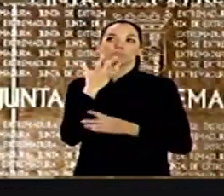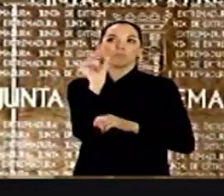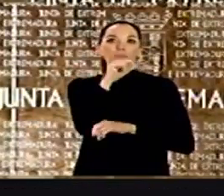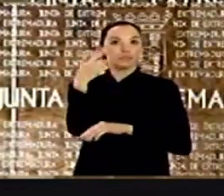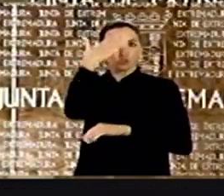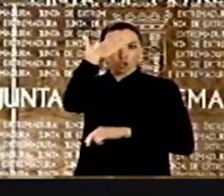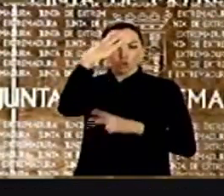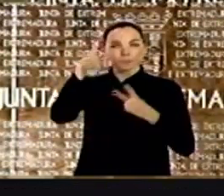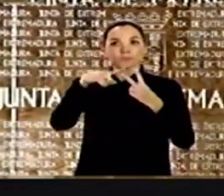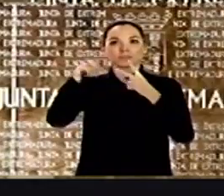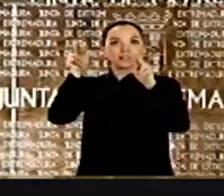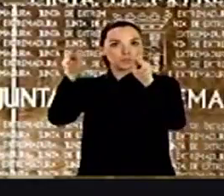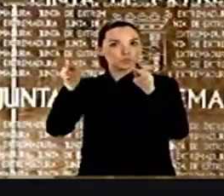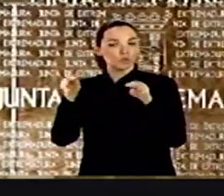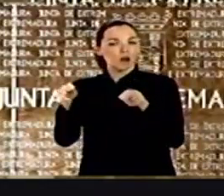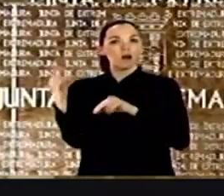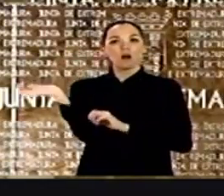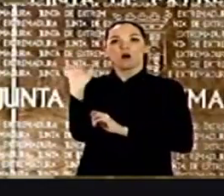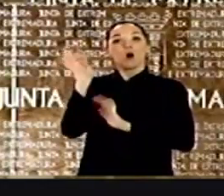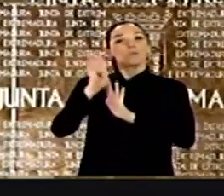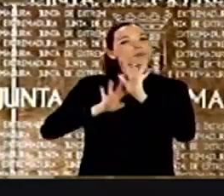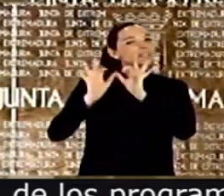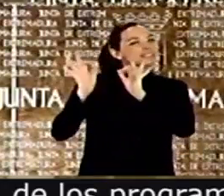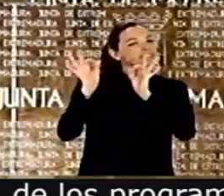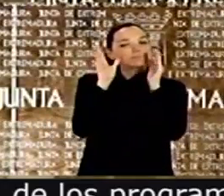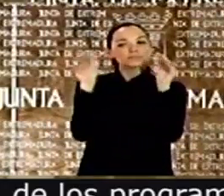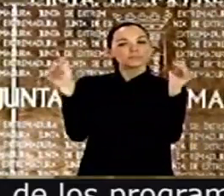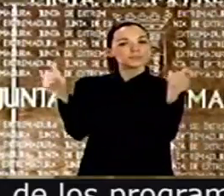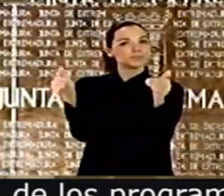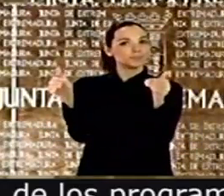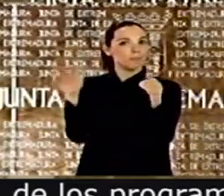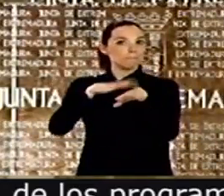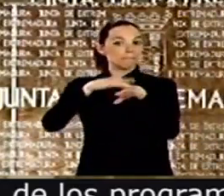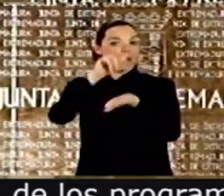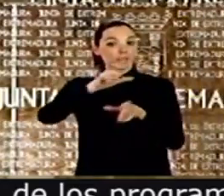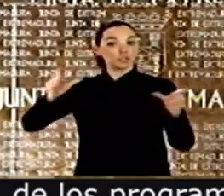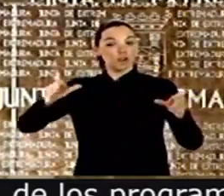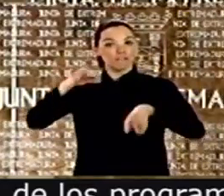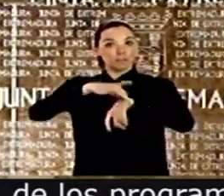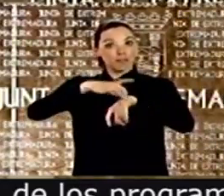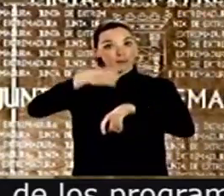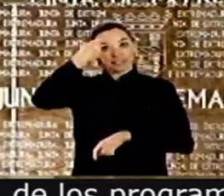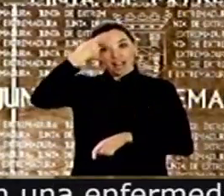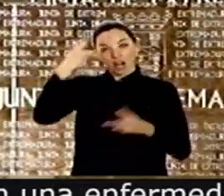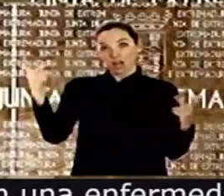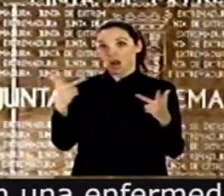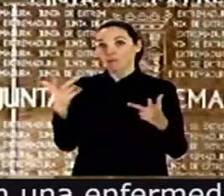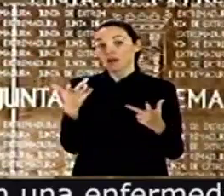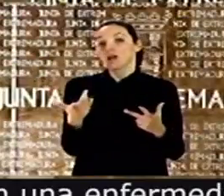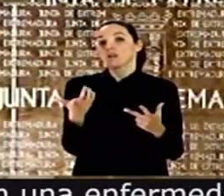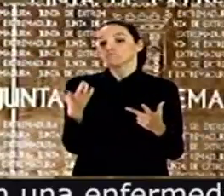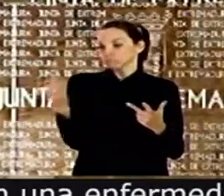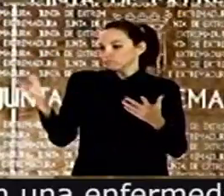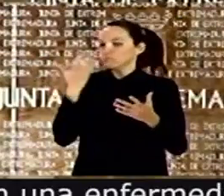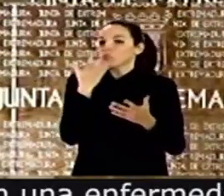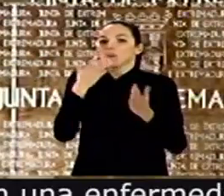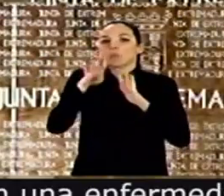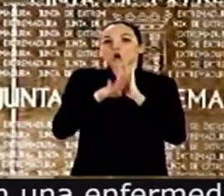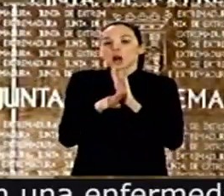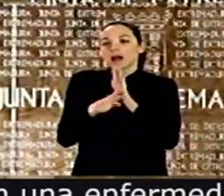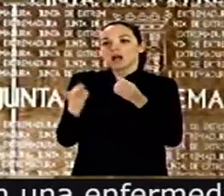apoyo residencial, de los programas específicos que se hacen para las personas que tienen una enfermedad mental grave, como por ejemplo de inserción laboral, de inserción social,